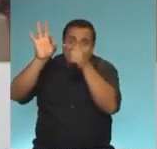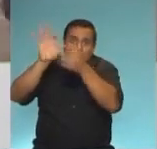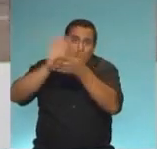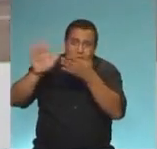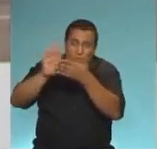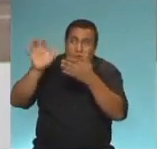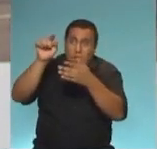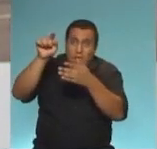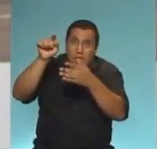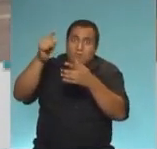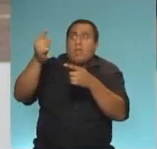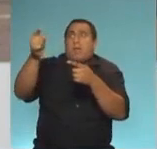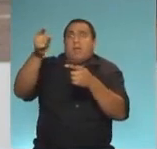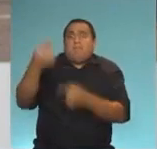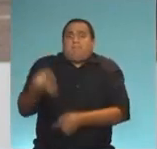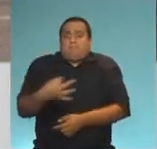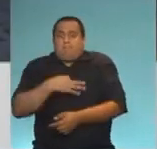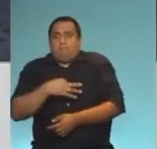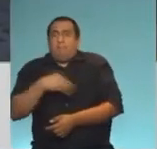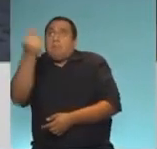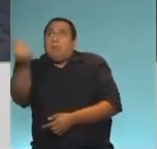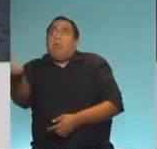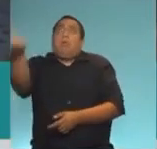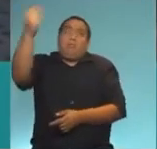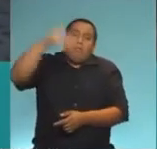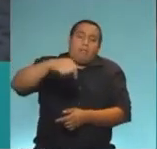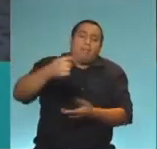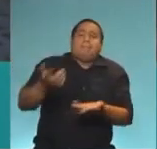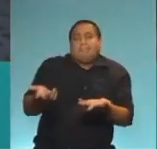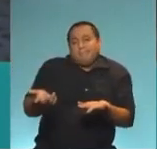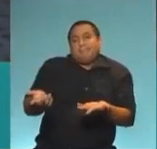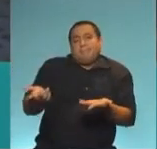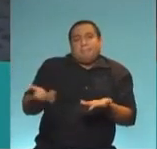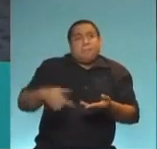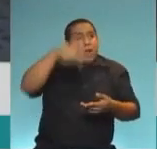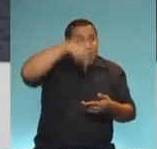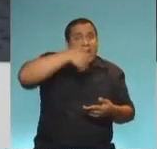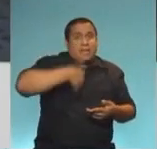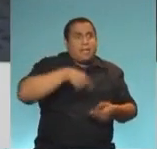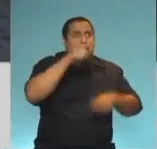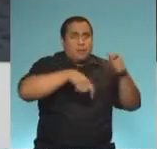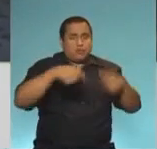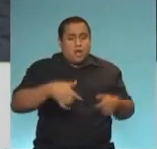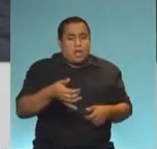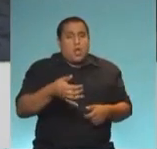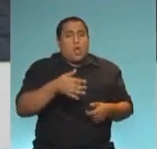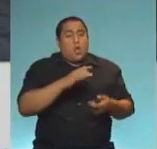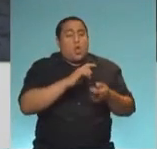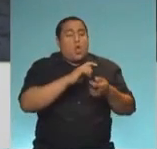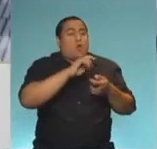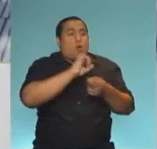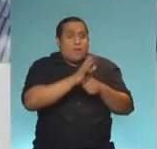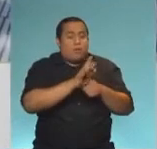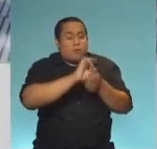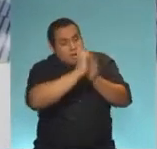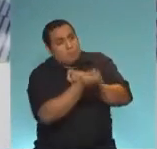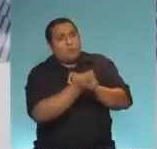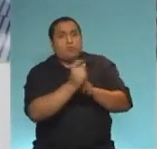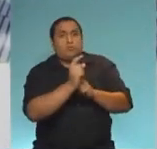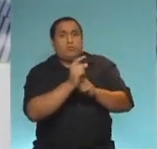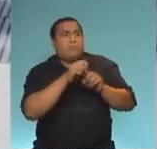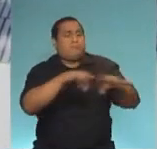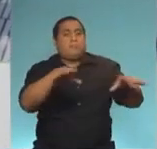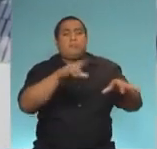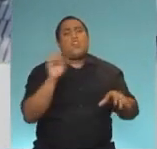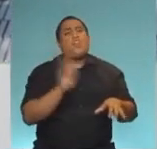cual este hallazgo es esperable. ¿Sí? Absolutamente esperable, es entendible y también me parece importante